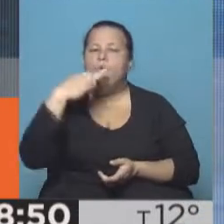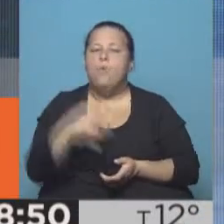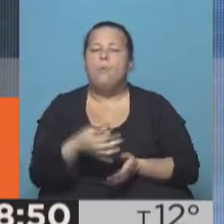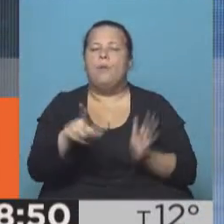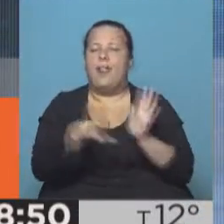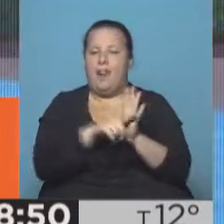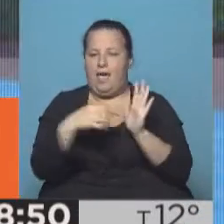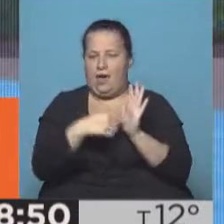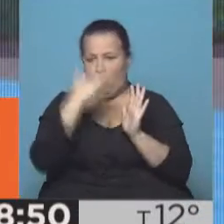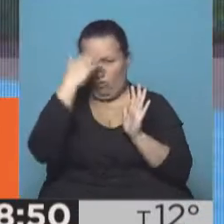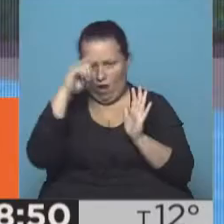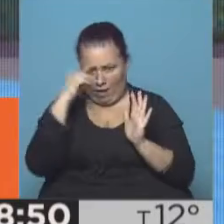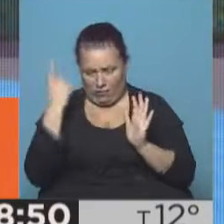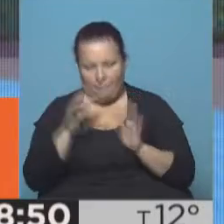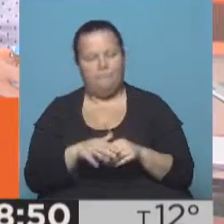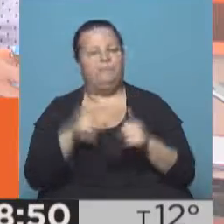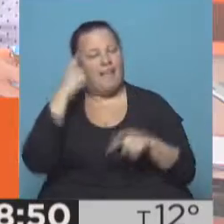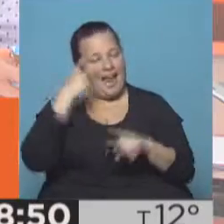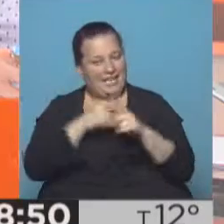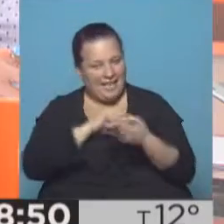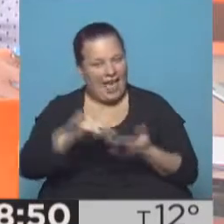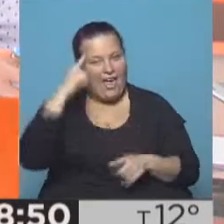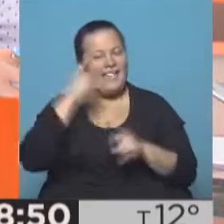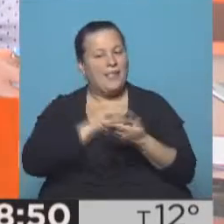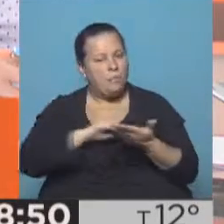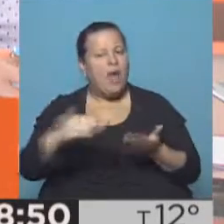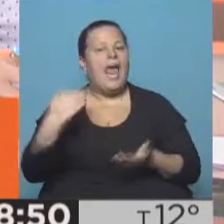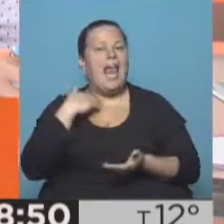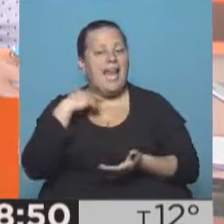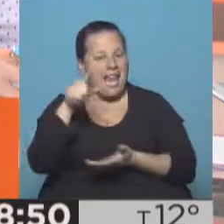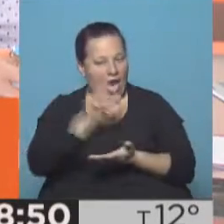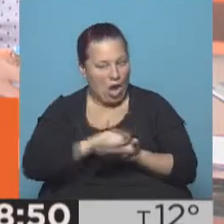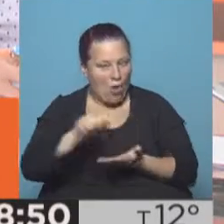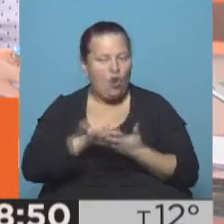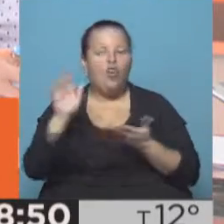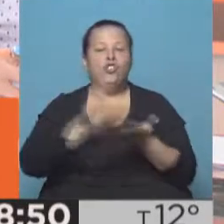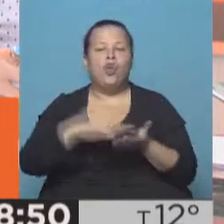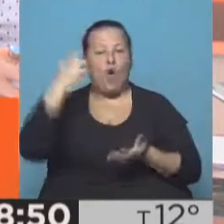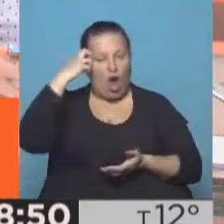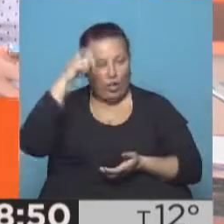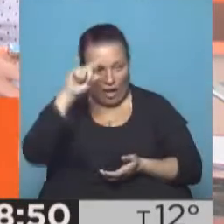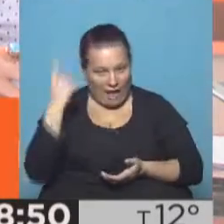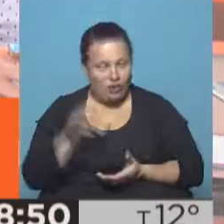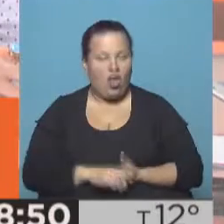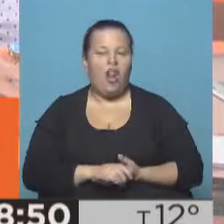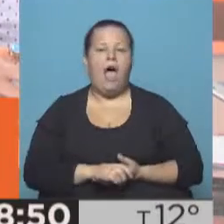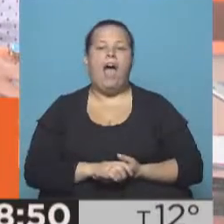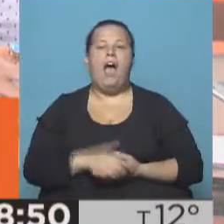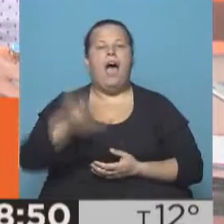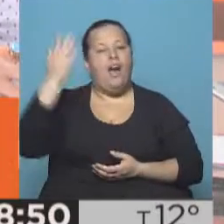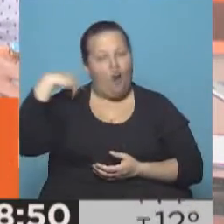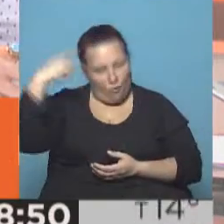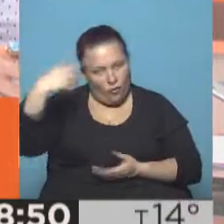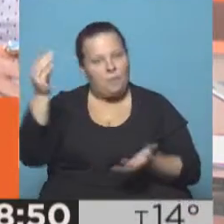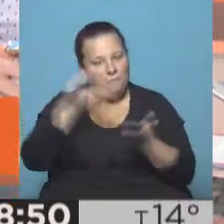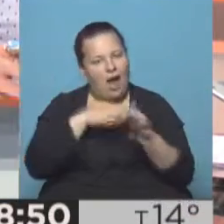está consagrado en la Constitución. Ex senadora, ex diputada, con un libro escrito sobre el Congreso de la Nación, que en otra oportunidad